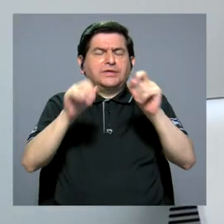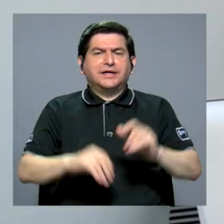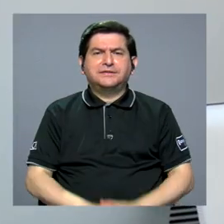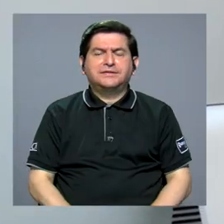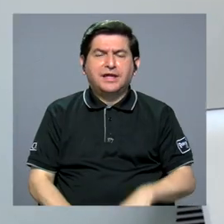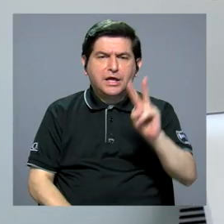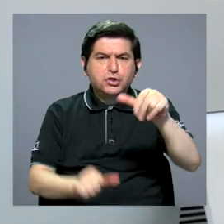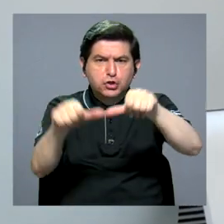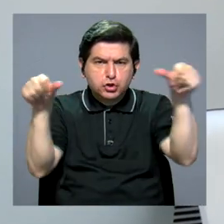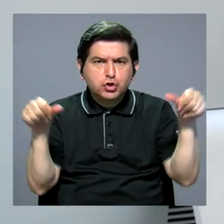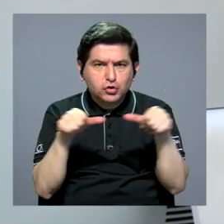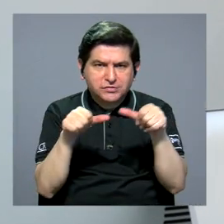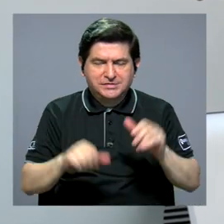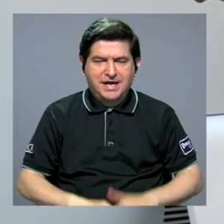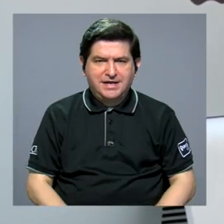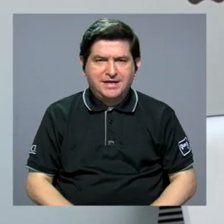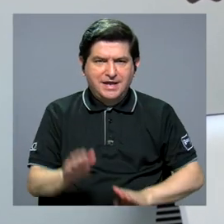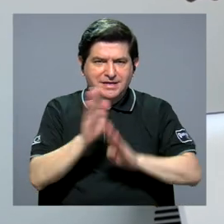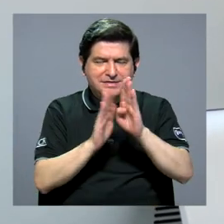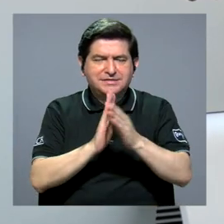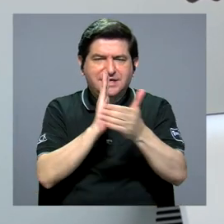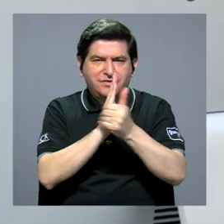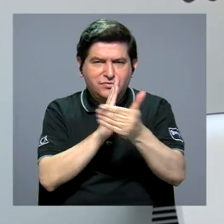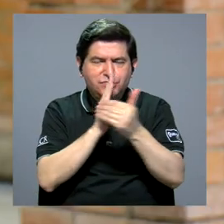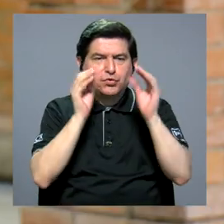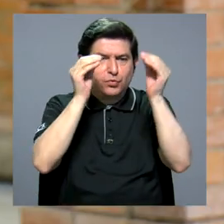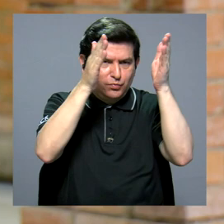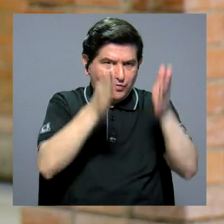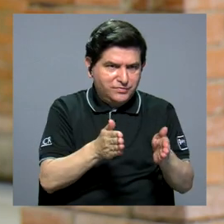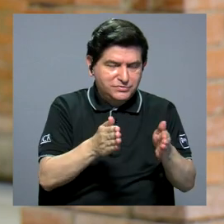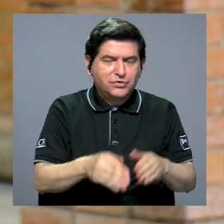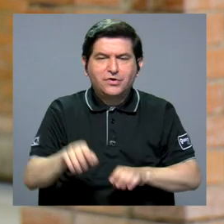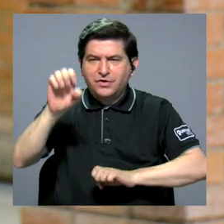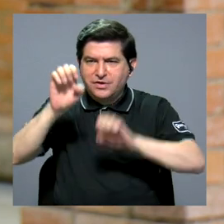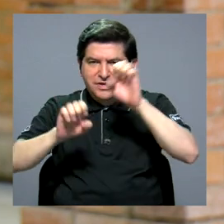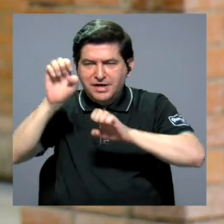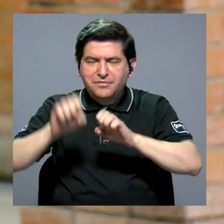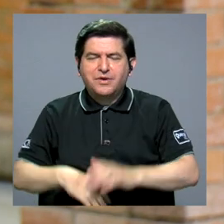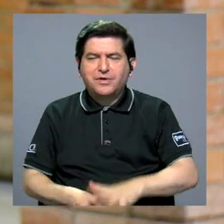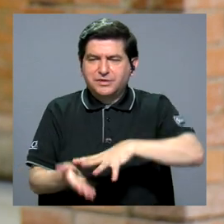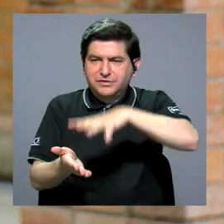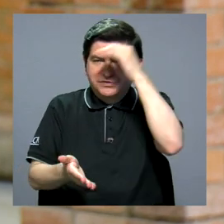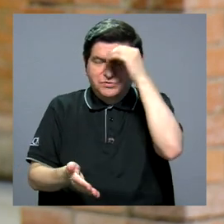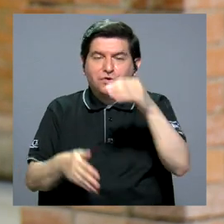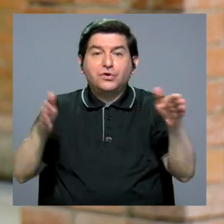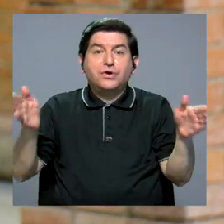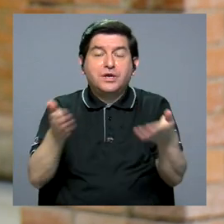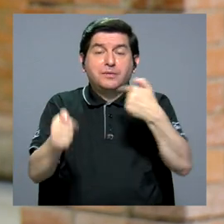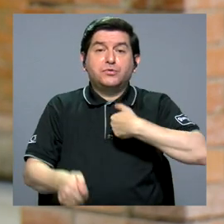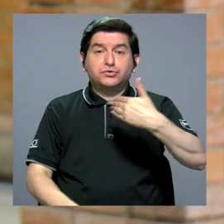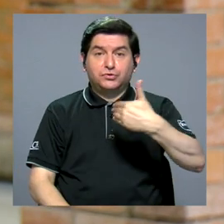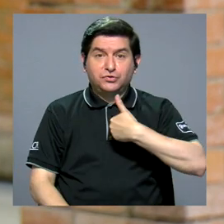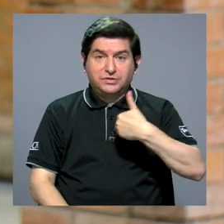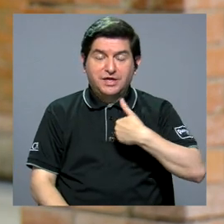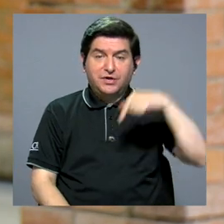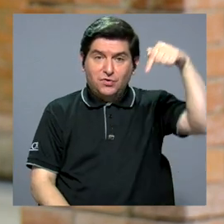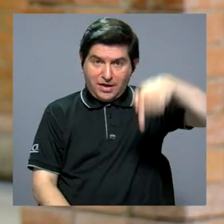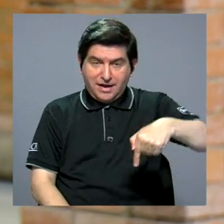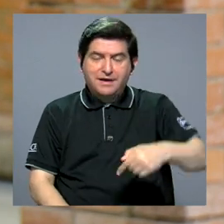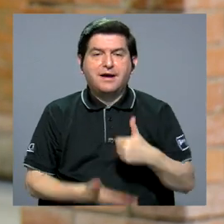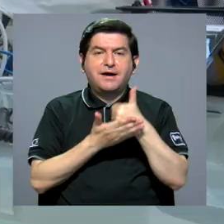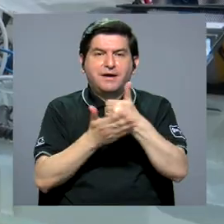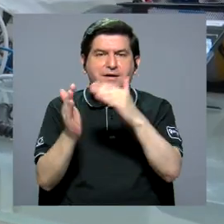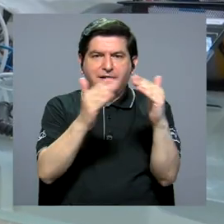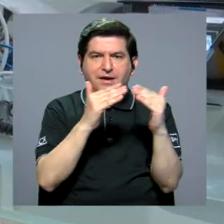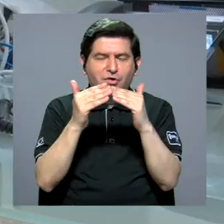importante trabajar en dos áreas, que es el desarrollo de competencias docentes y la evaluación de aprendizajes. Y la motivación que yo traigo aquí a